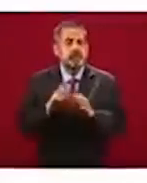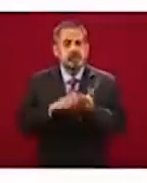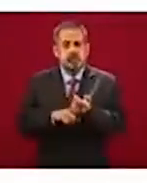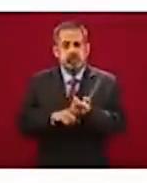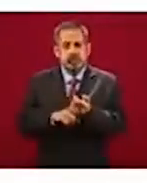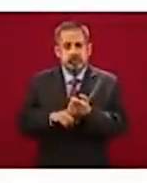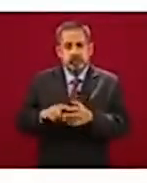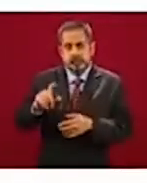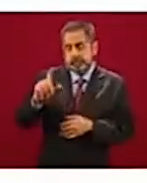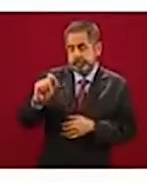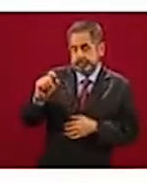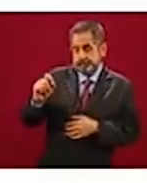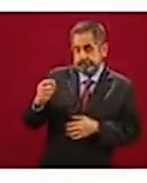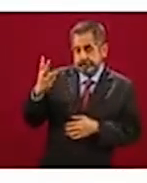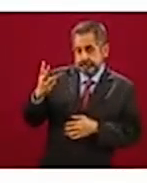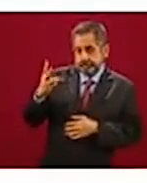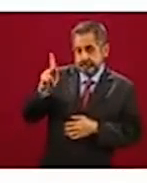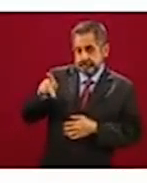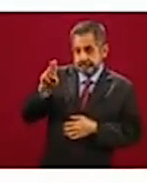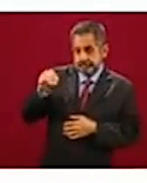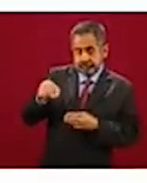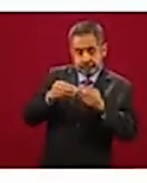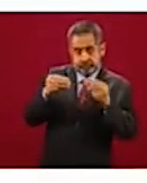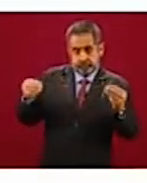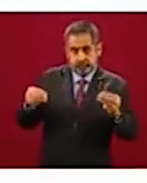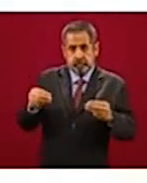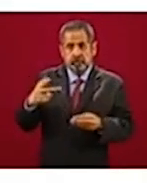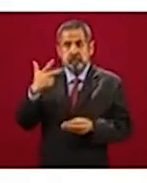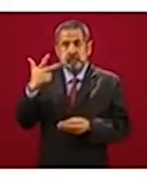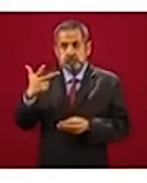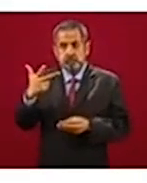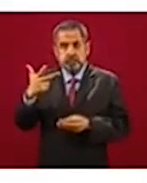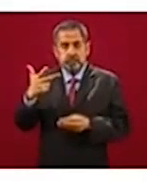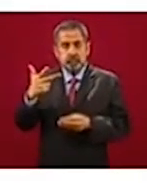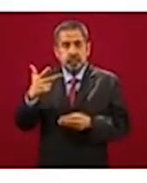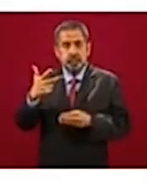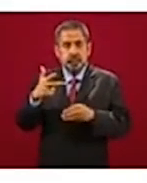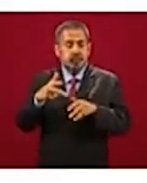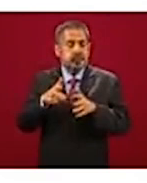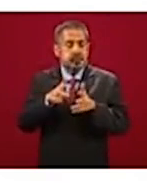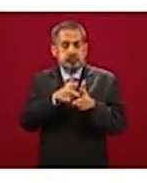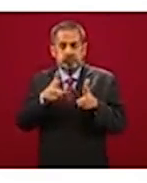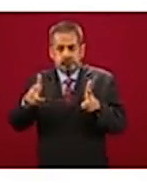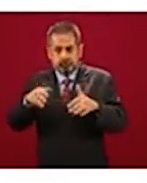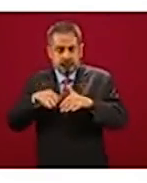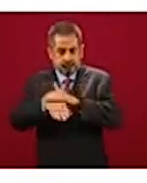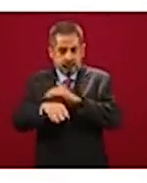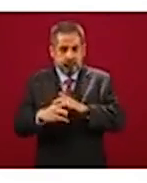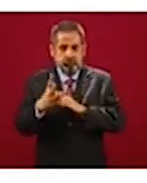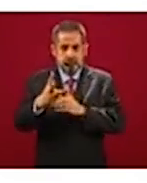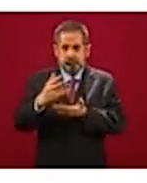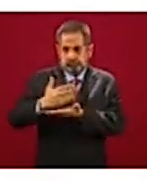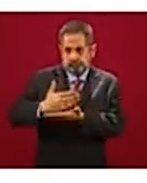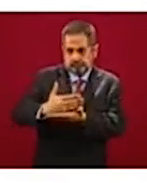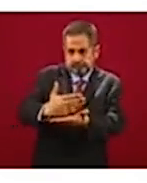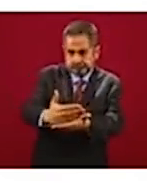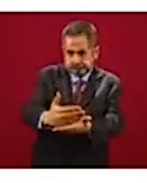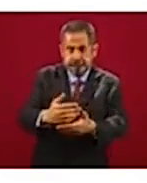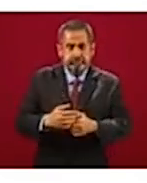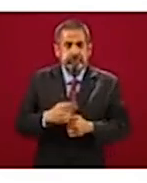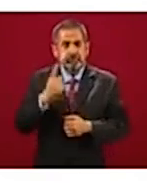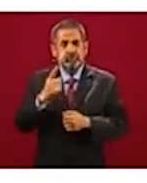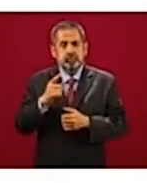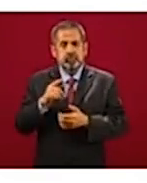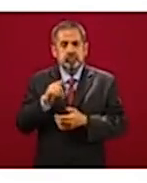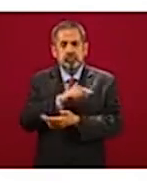son 23 kilómetros, se va a contar con 8 pasos vehiculares, 3 estaciones iniciales, una que es la terminal